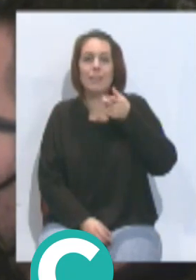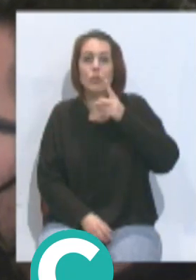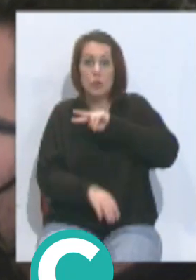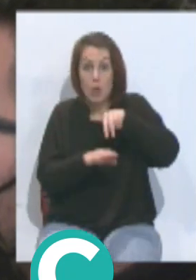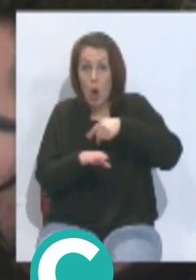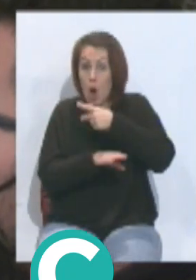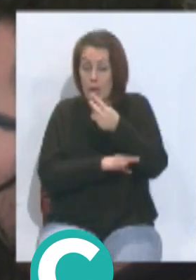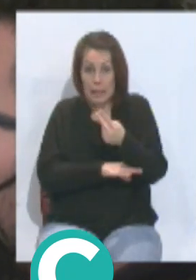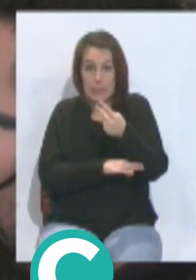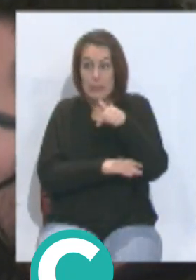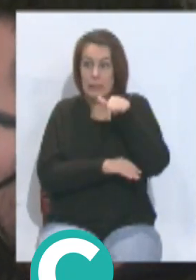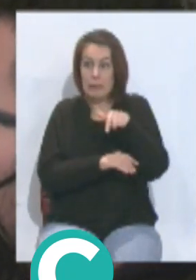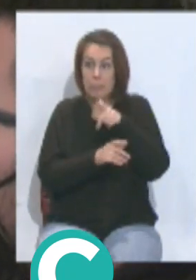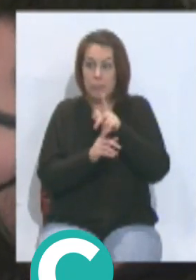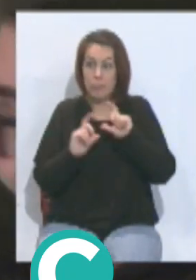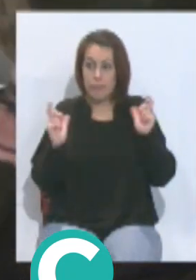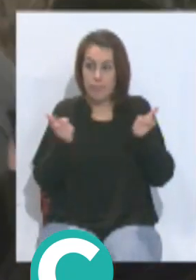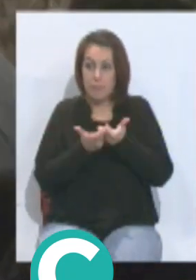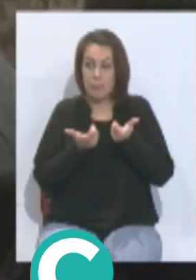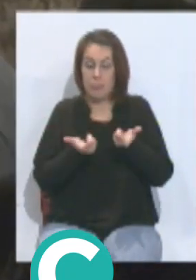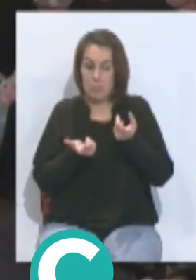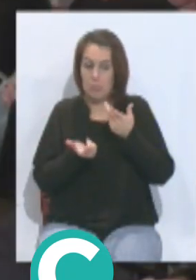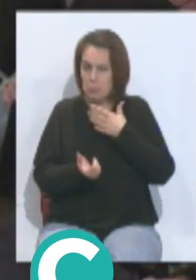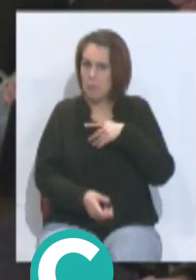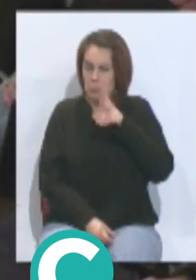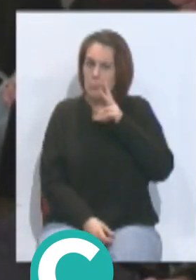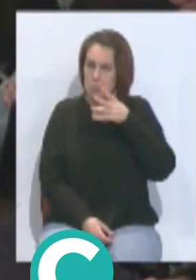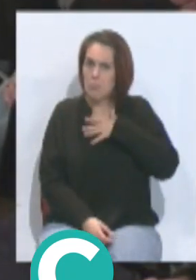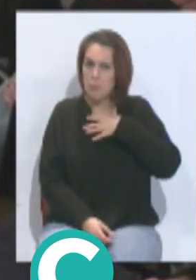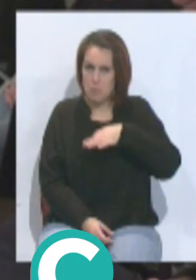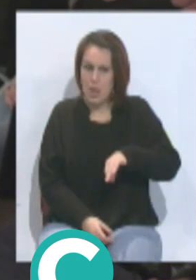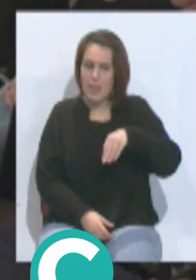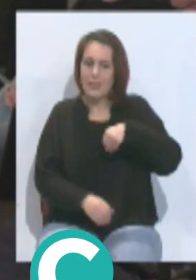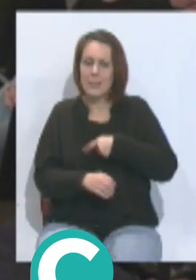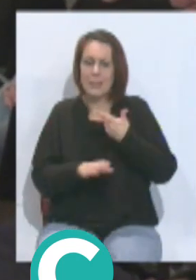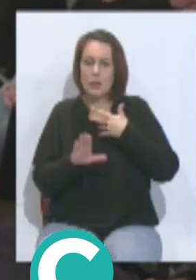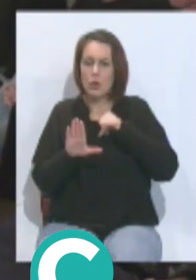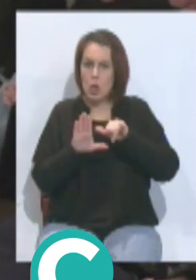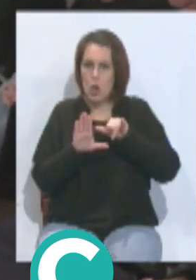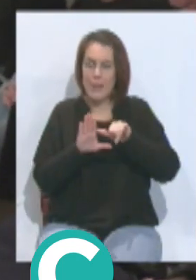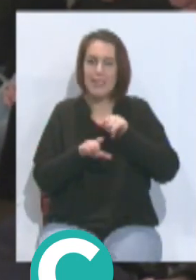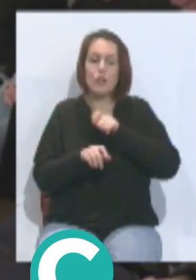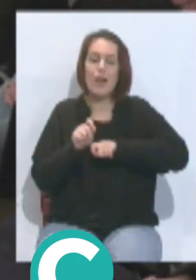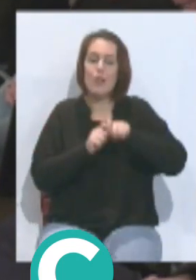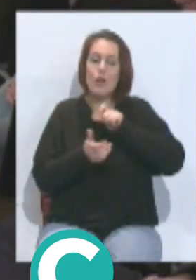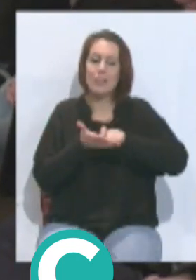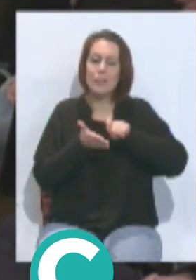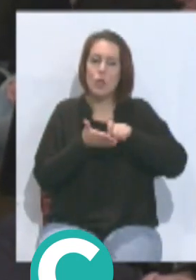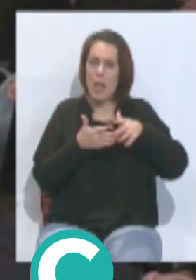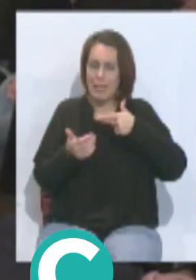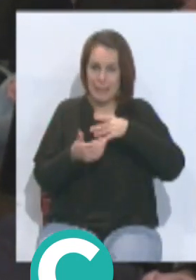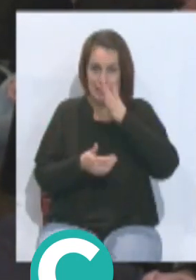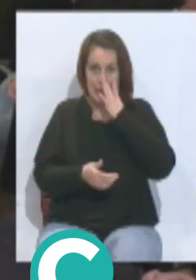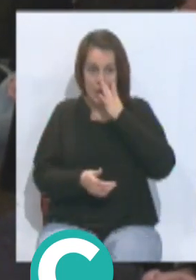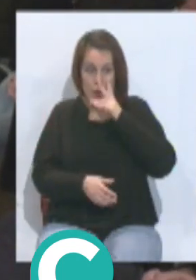dos horas que duró este encuentro y que, por cierto, tienen disponibles íntegramente en el canal de YouTube de la Asociación de Autores del Carnaval,